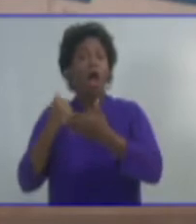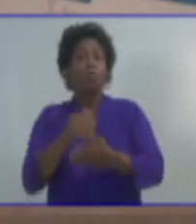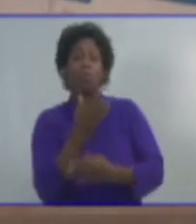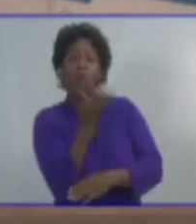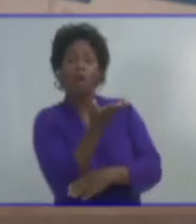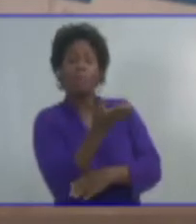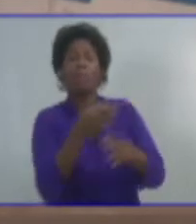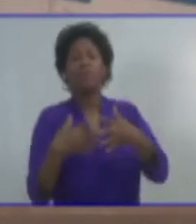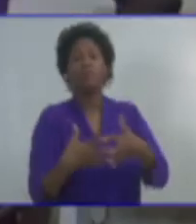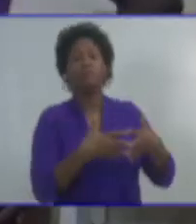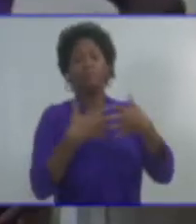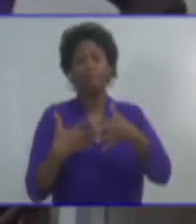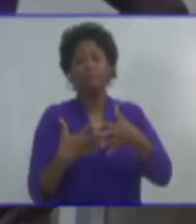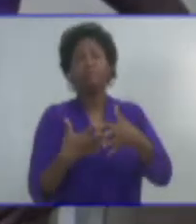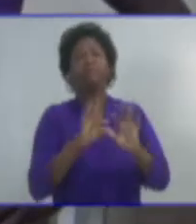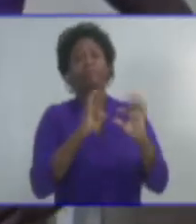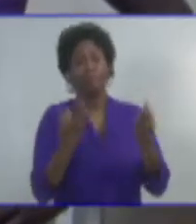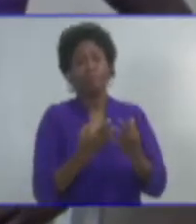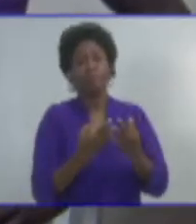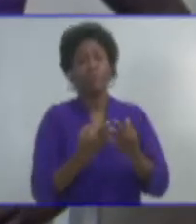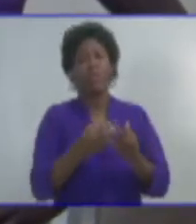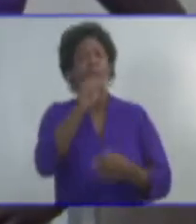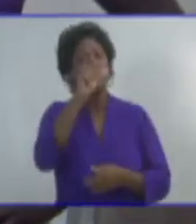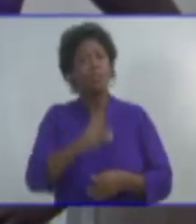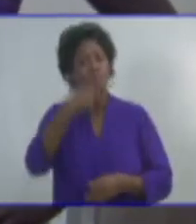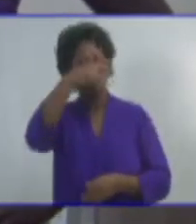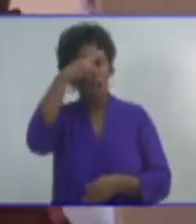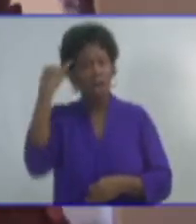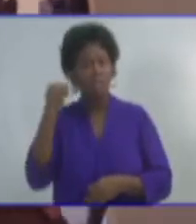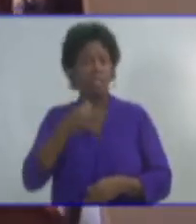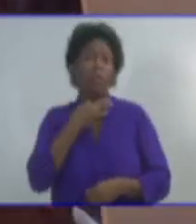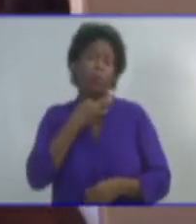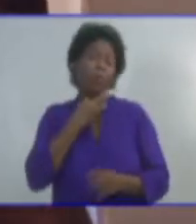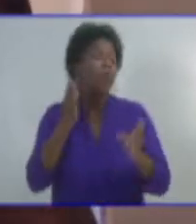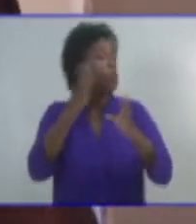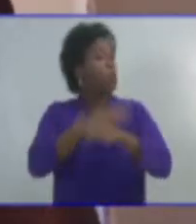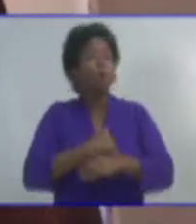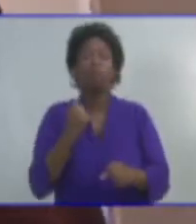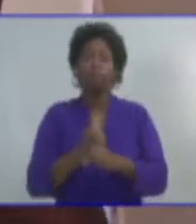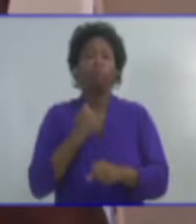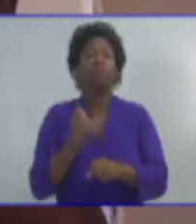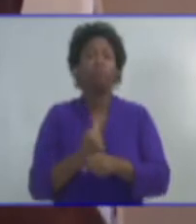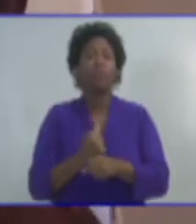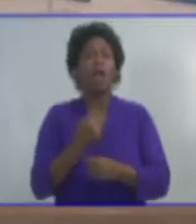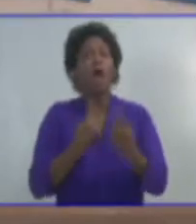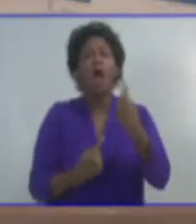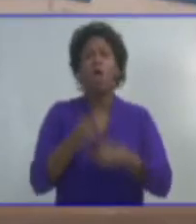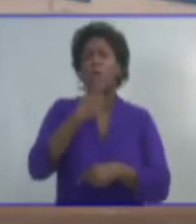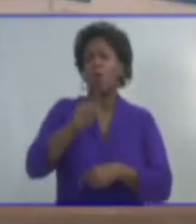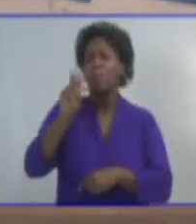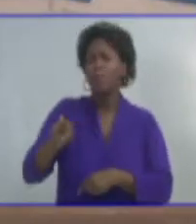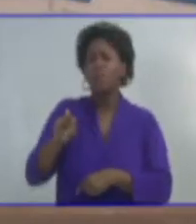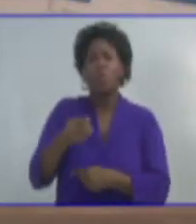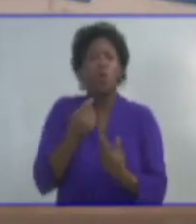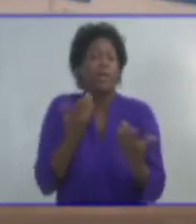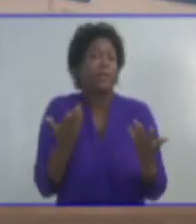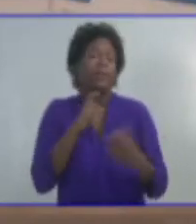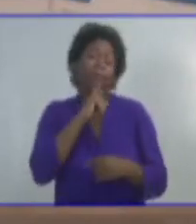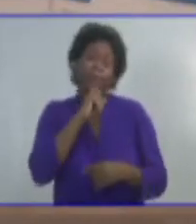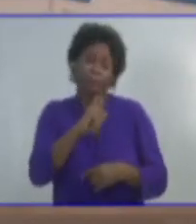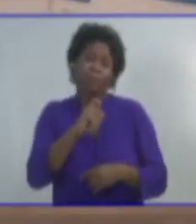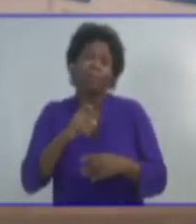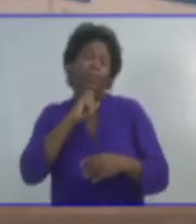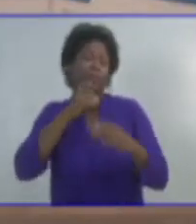familia, porque Haití, los pobres no tienen trabajo. Al final, algún barco quizás no puede llegar